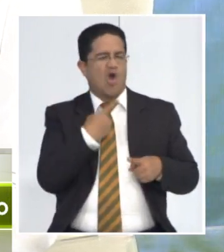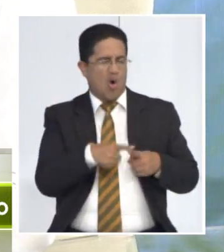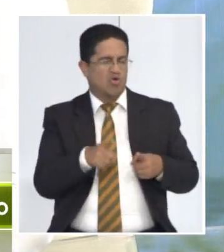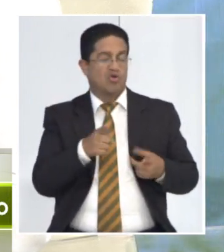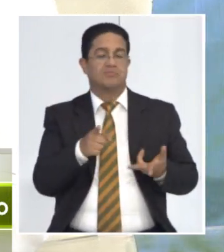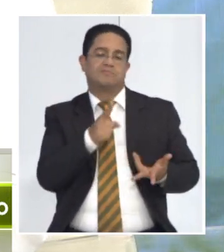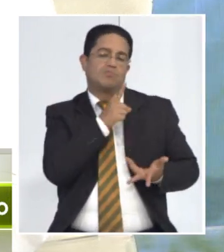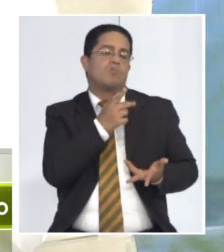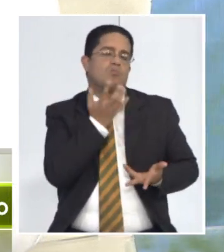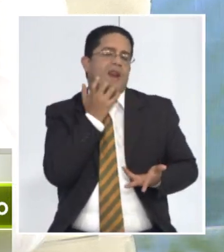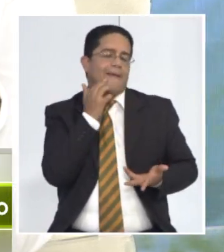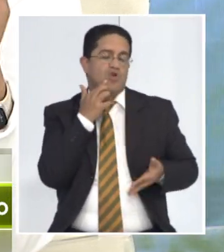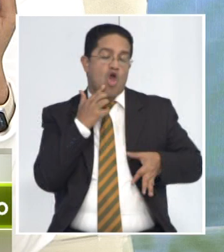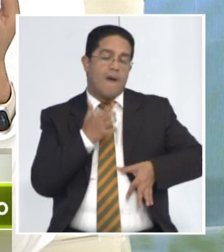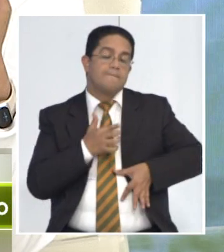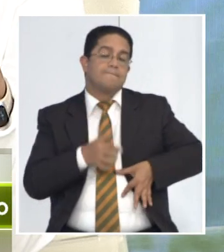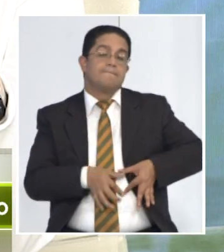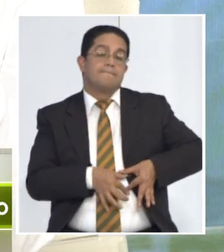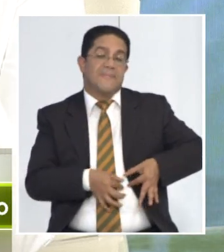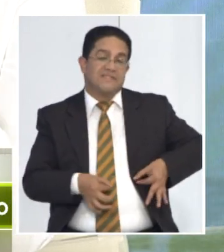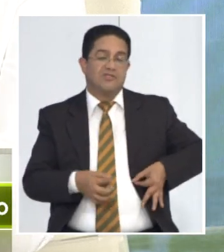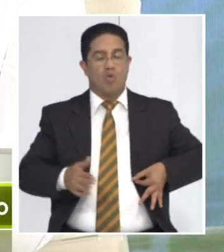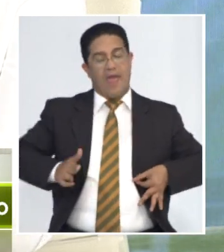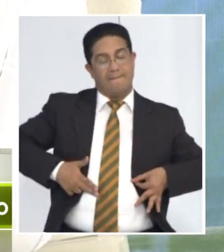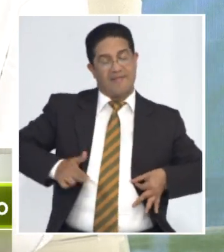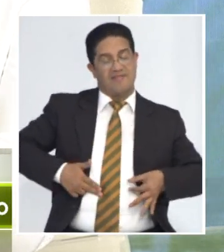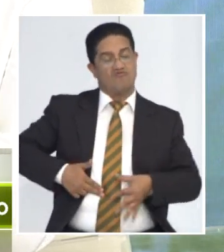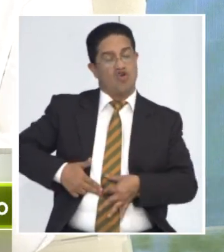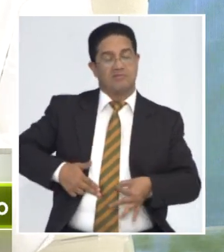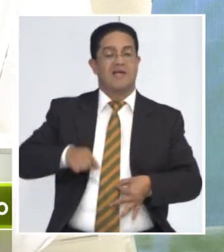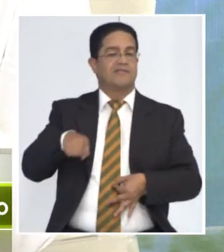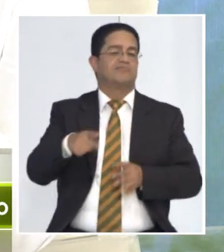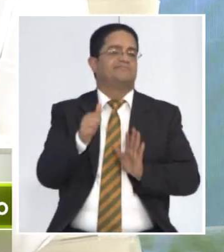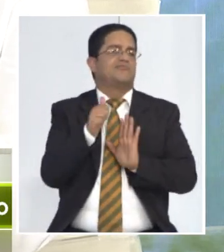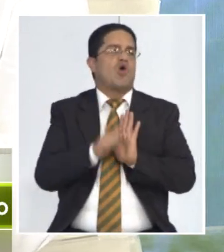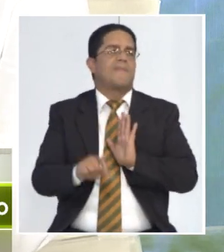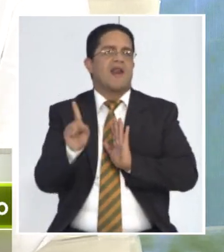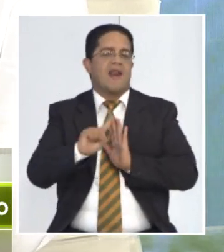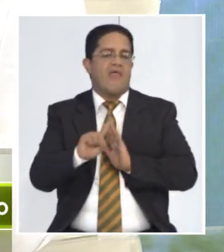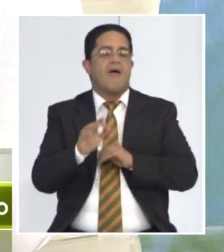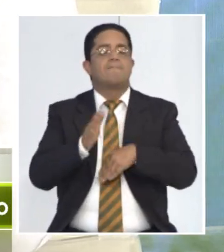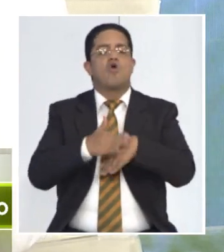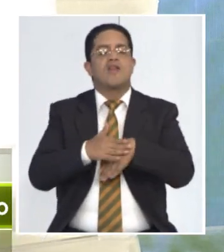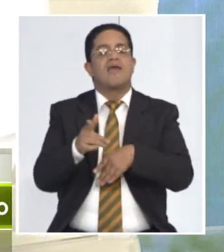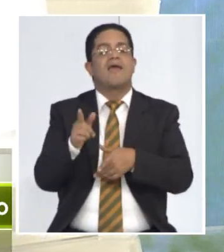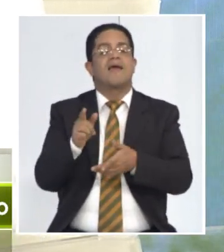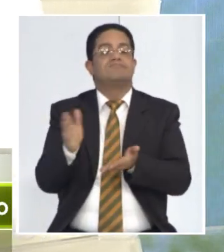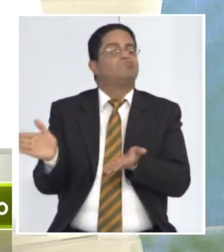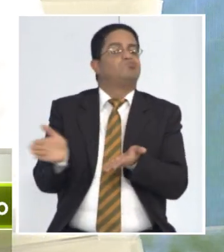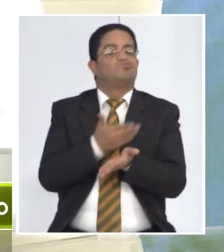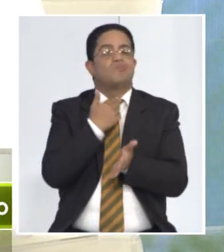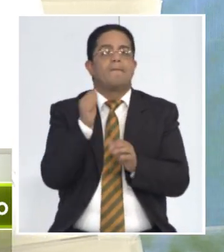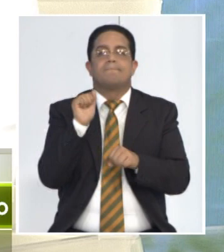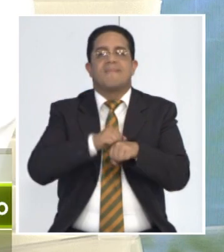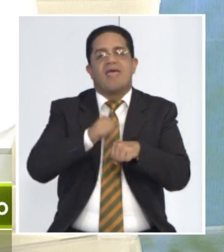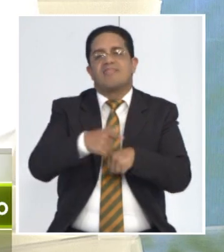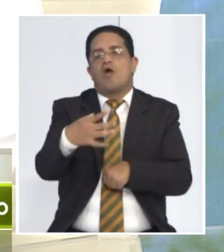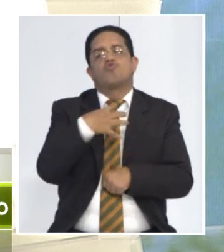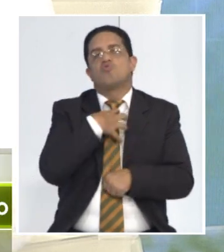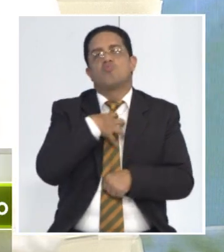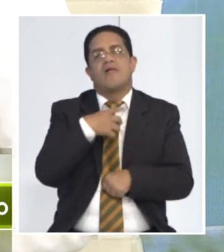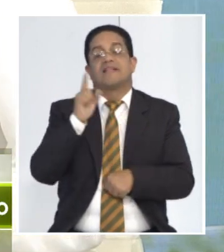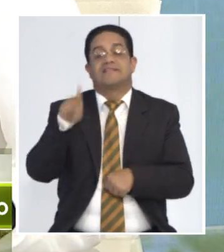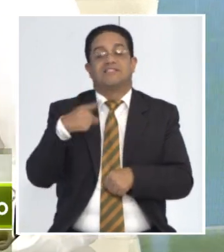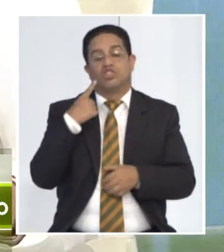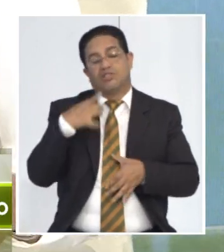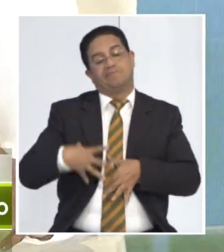vesícula biliar, que normalmente siempre nos han dicho que esto no se opera porque estas piedras o esta litiasis no se puede extraer, sino que hay que sacar